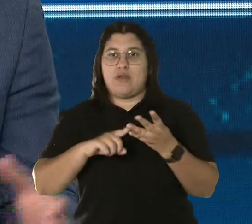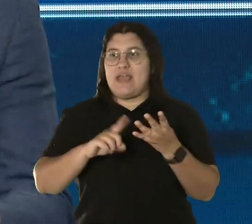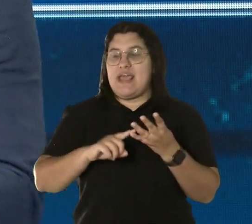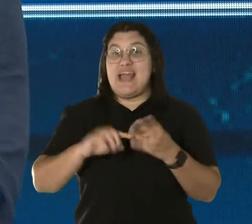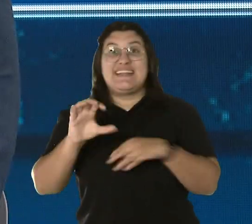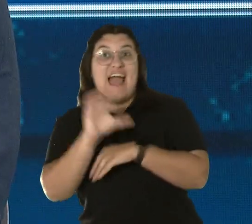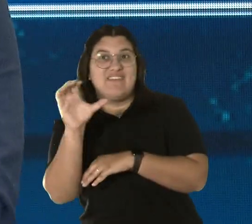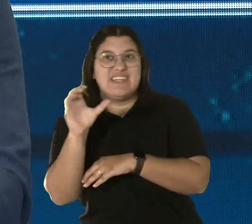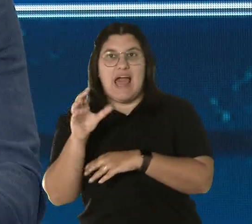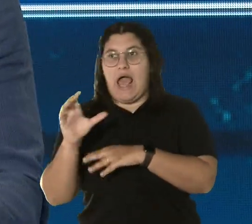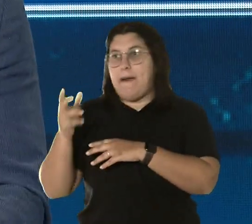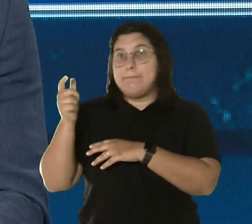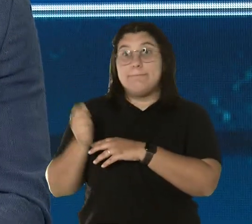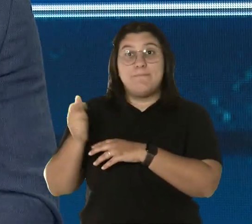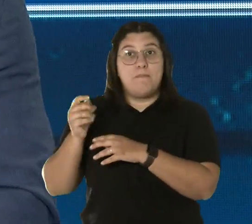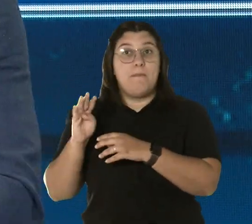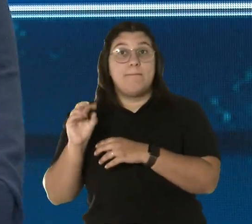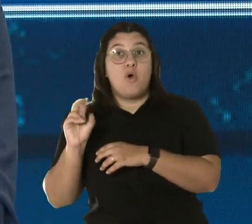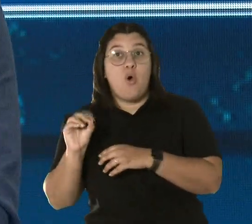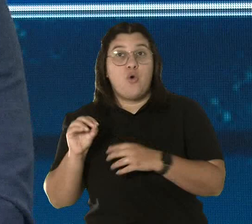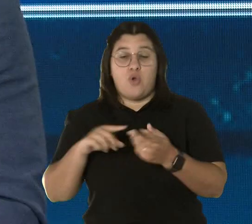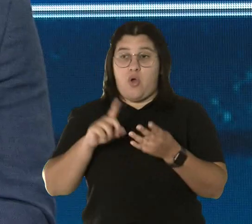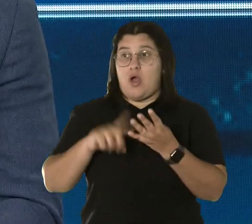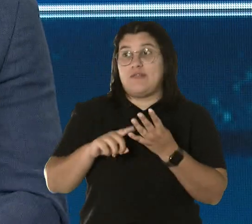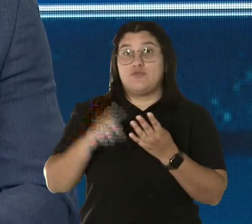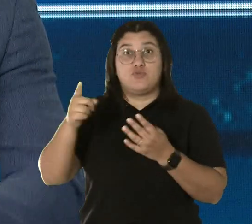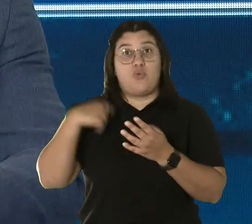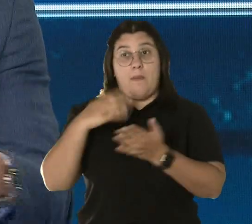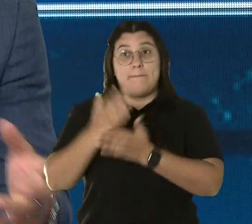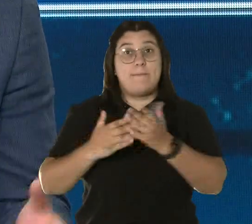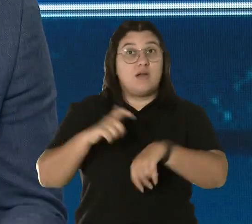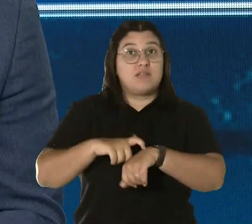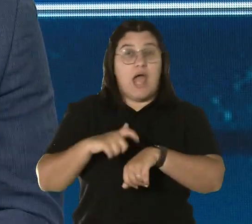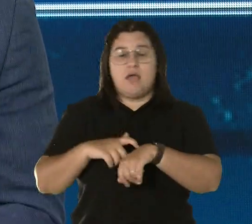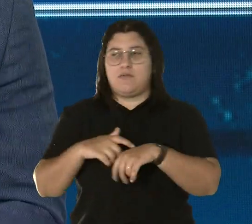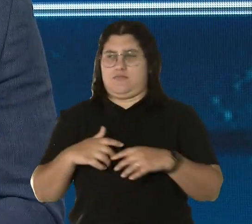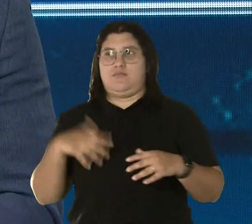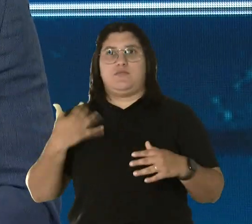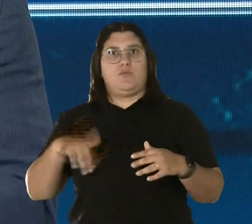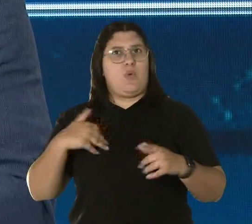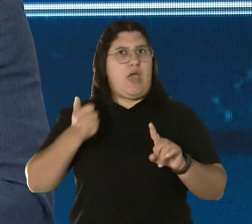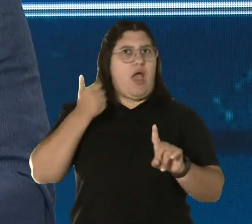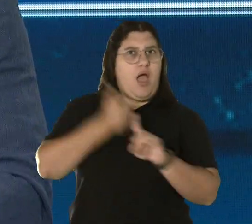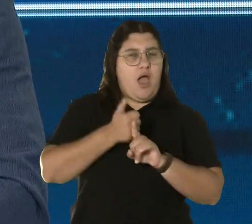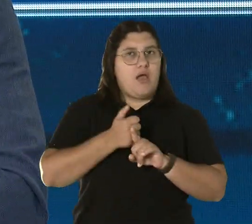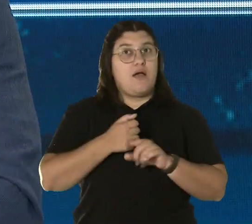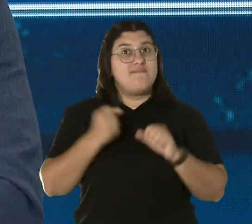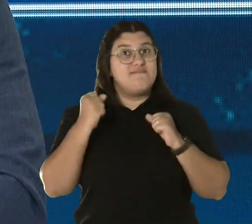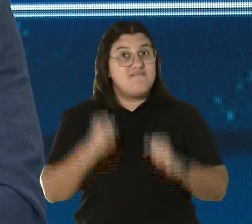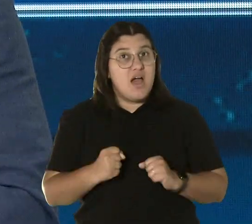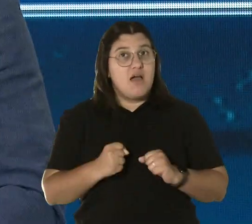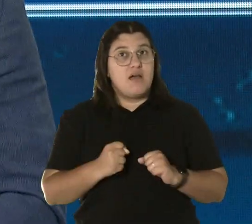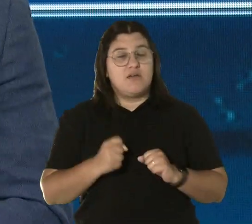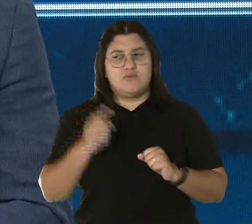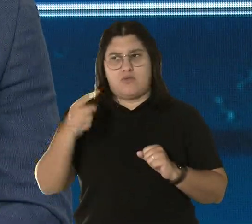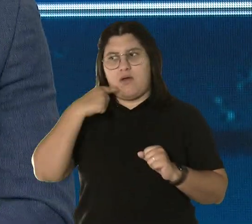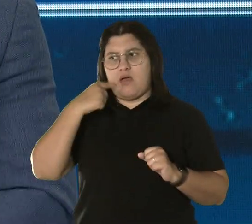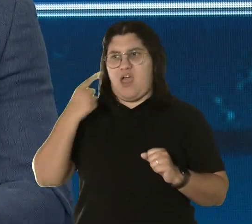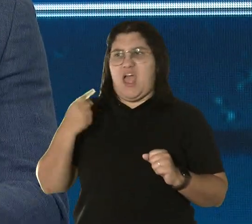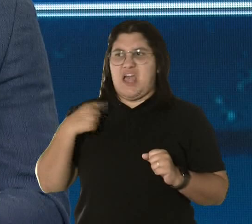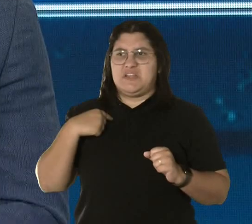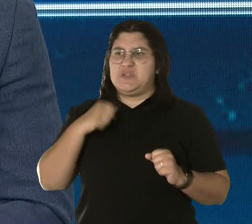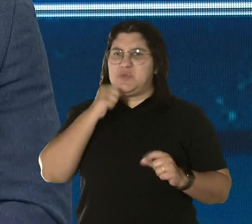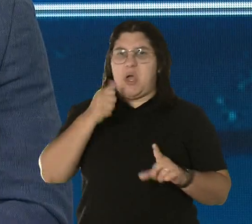estas cosas, vas a empezar a acumular si estás trabajando part-time. Todo esto era un impacto grande. Y decir que no iba a tener un impacto, para mí era